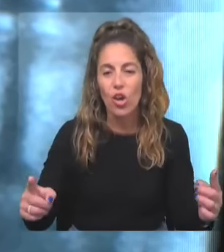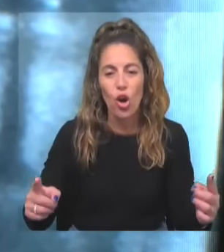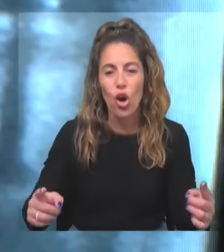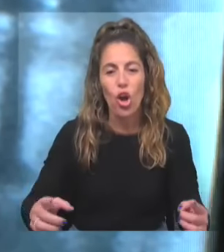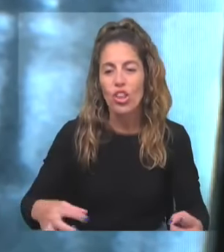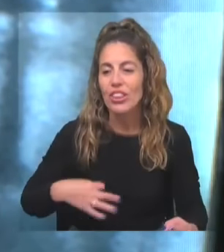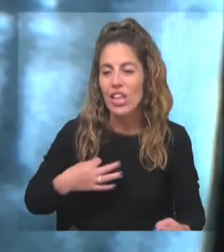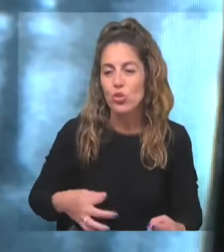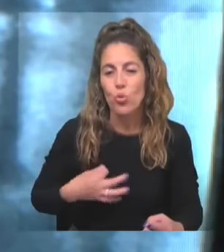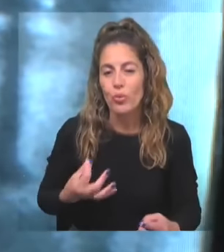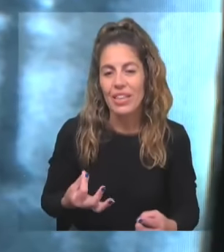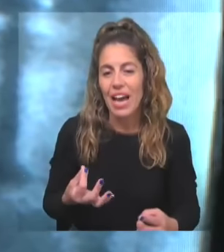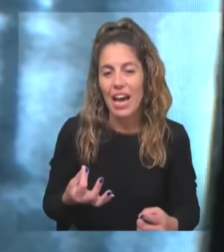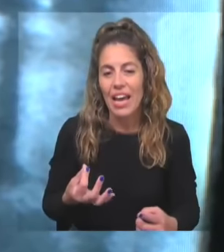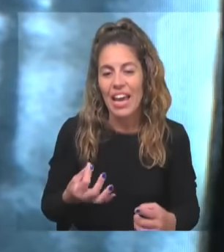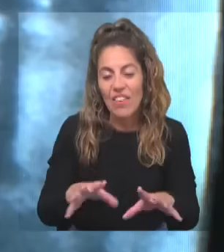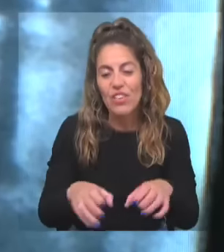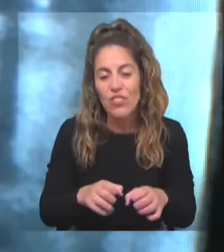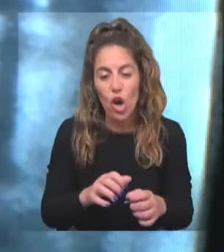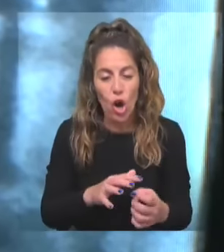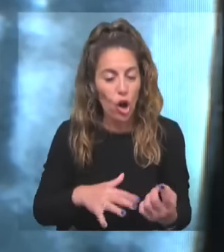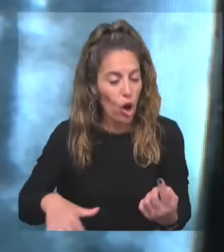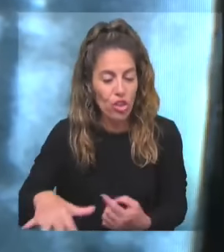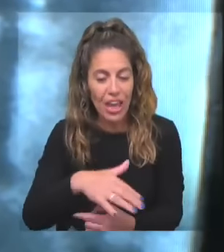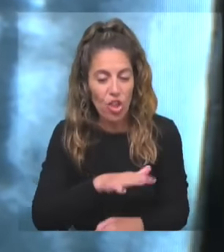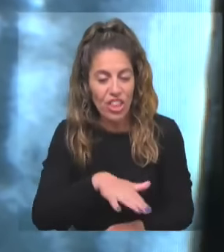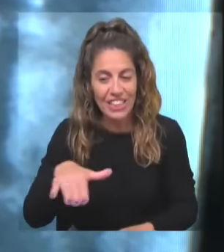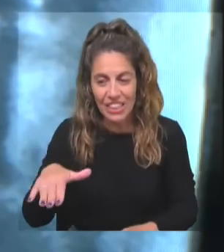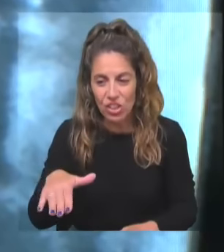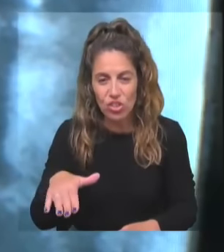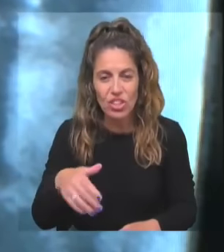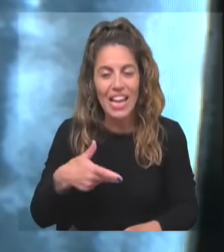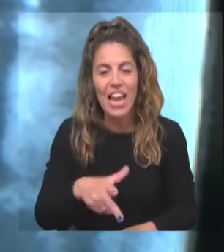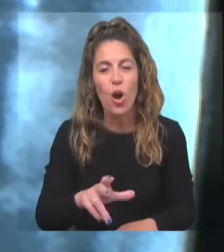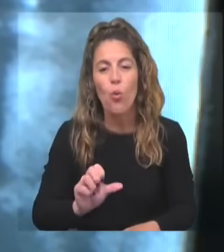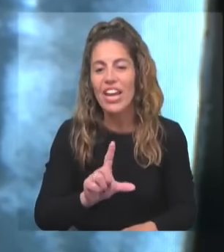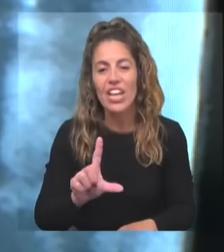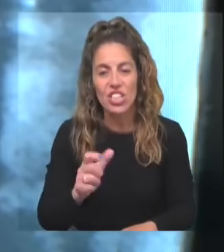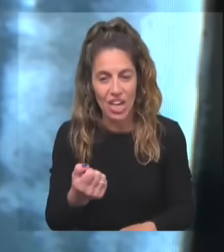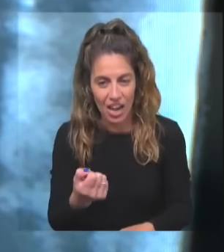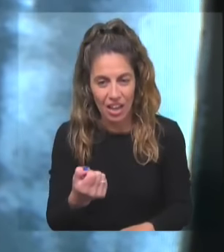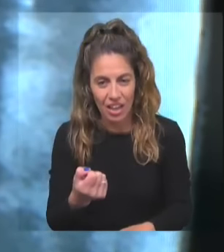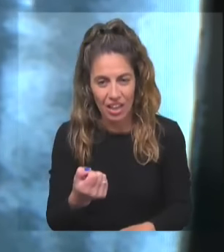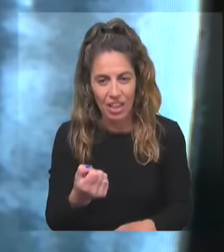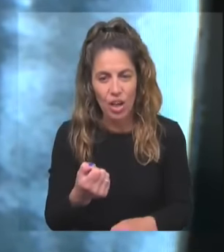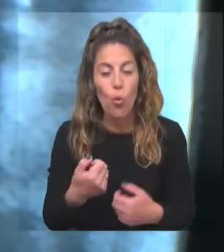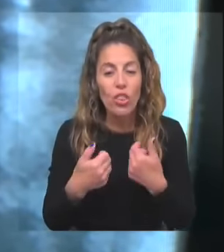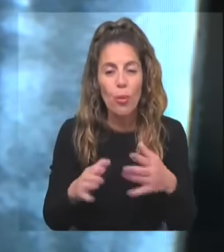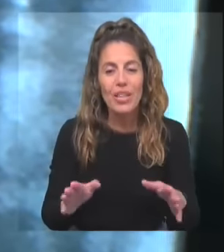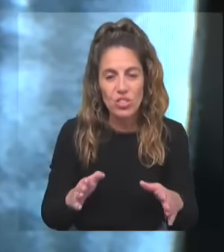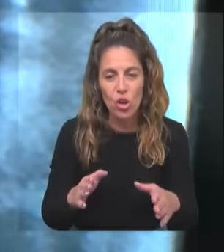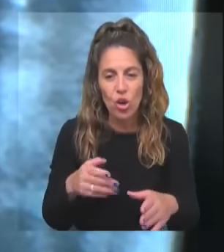los niños, rodeado de los niños, con un grupo de laicos que trabajaban allí. Se dio la coincidencia que cuando arrancó la